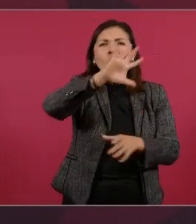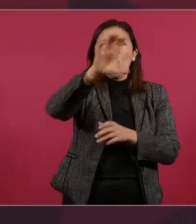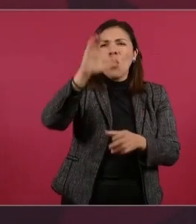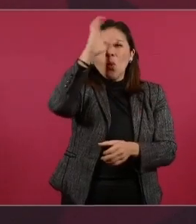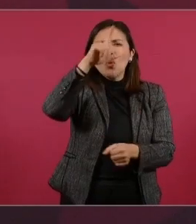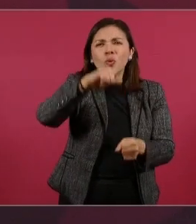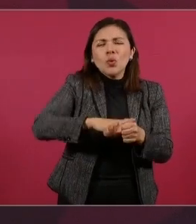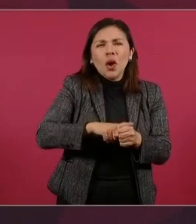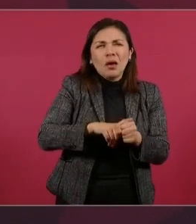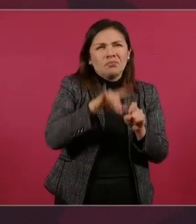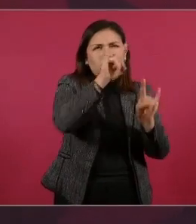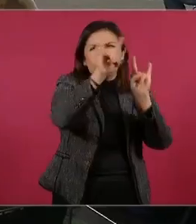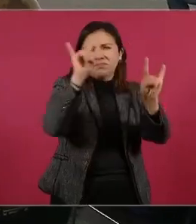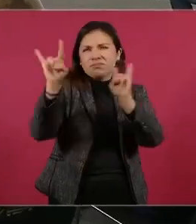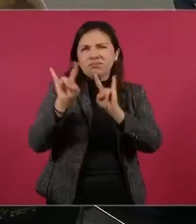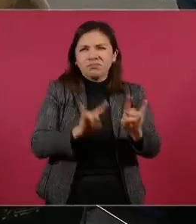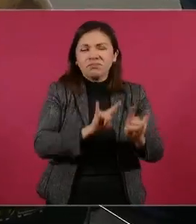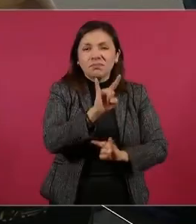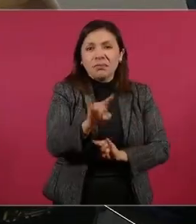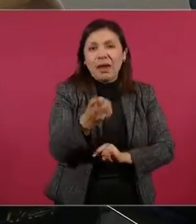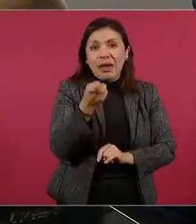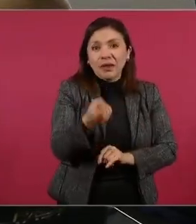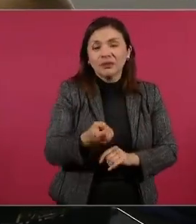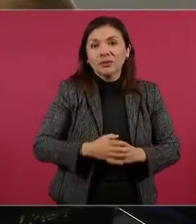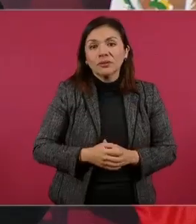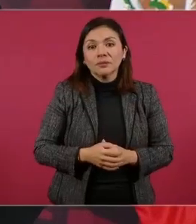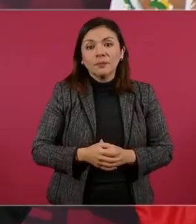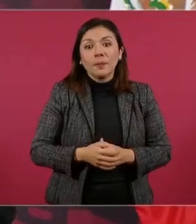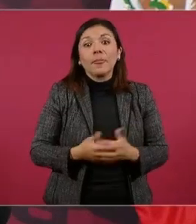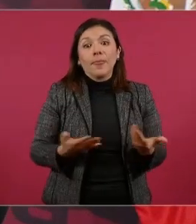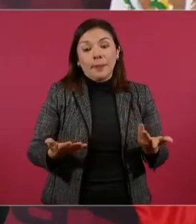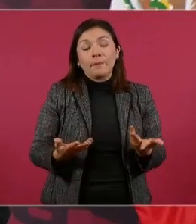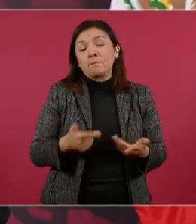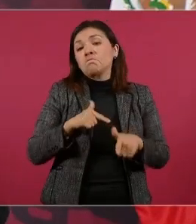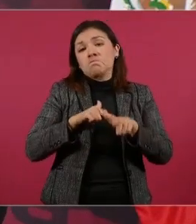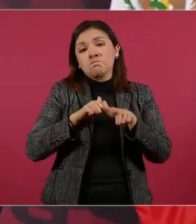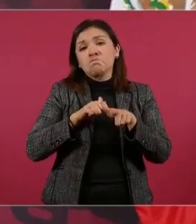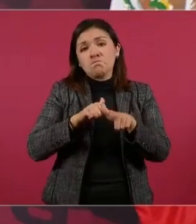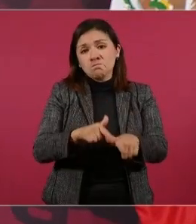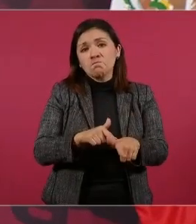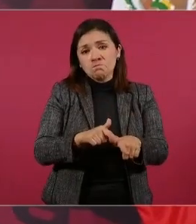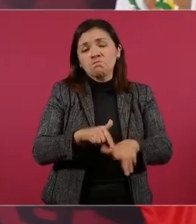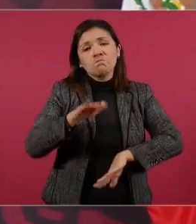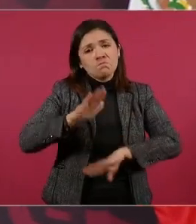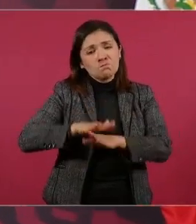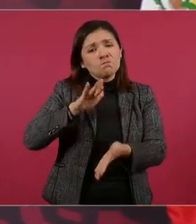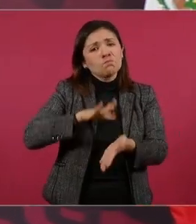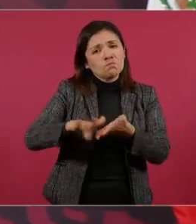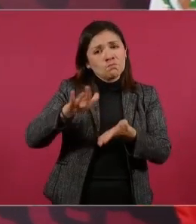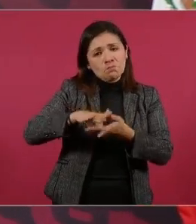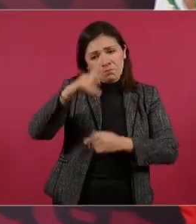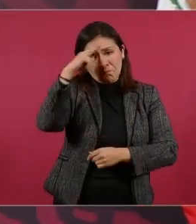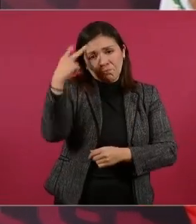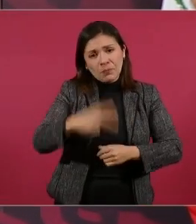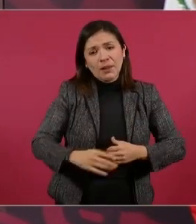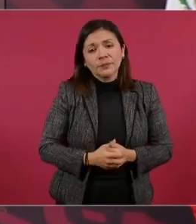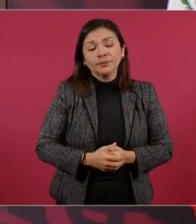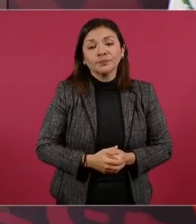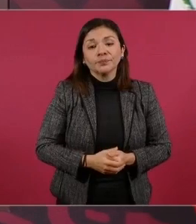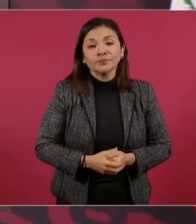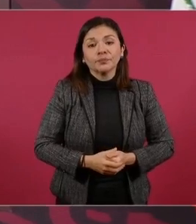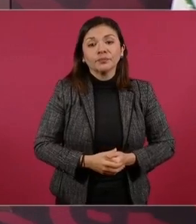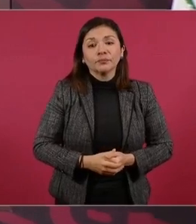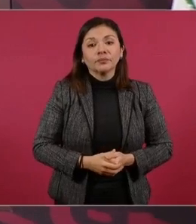cultural Entonces vamos a a seguir apoyando a México